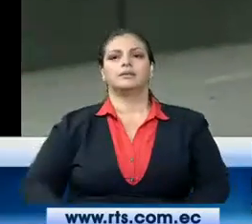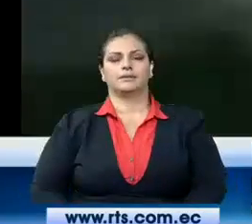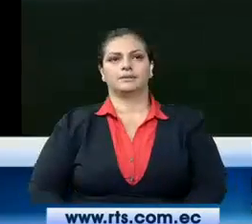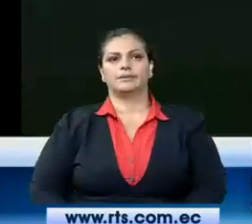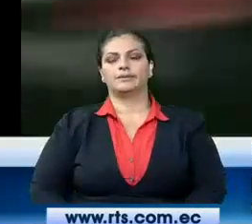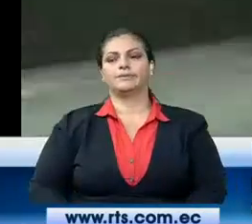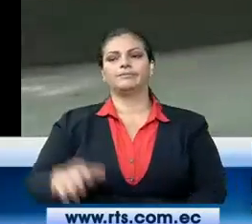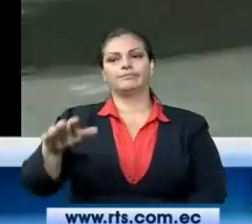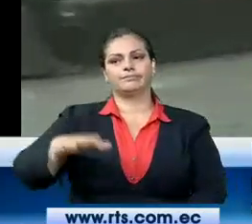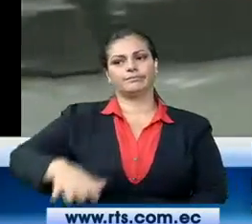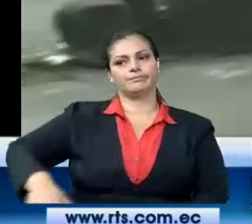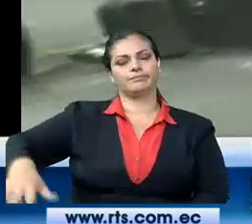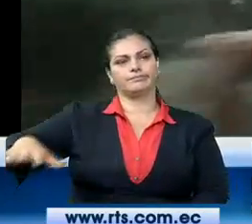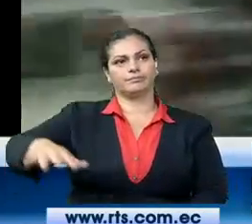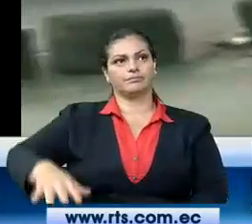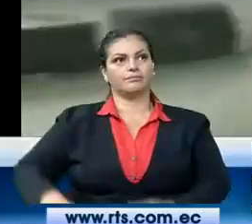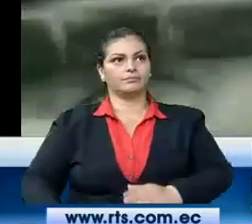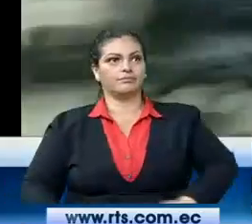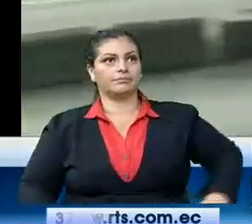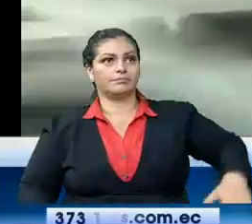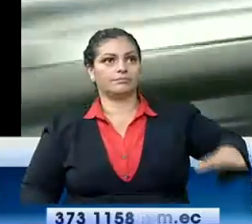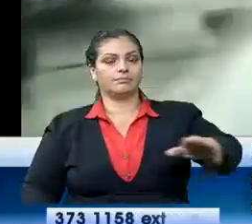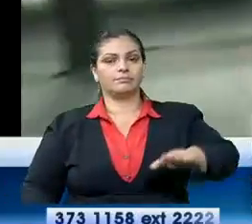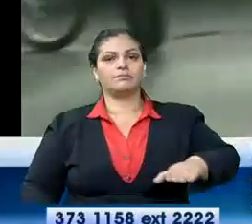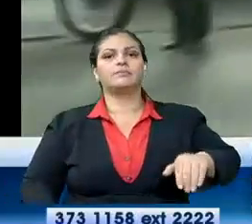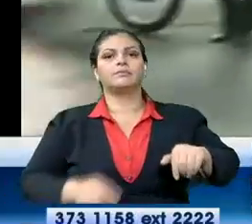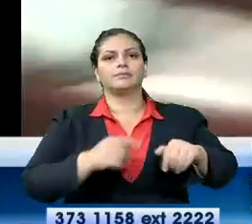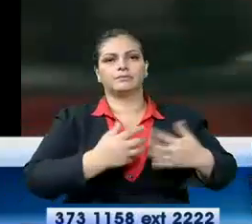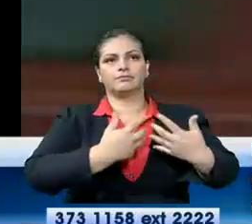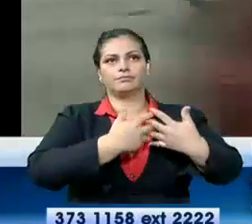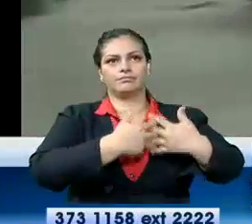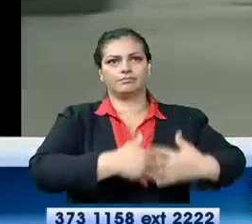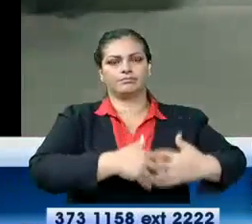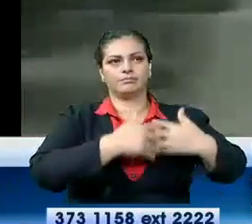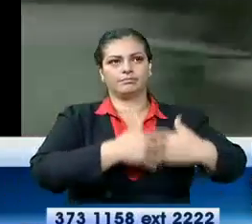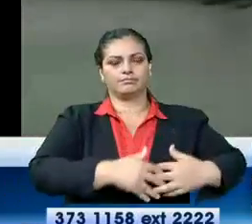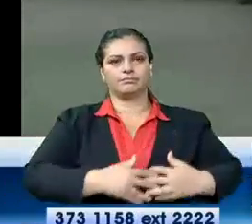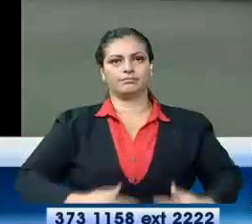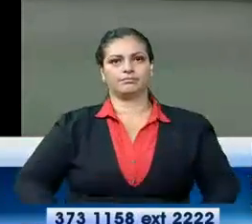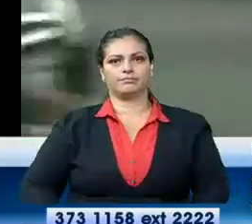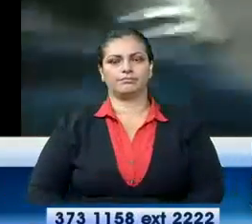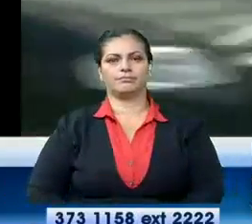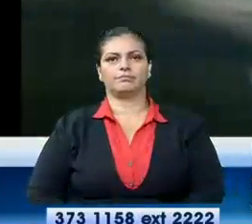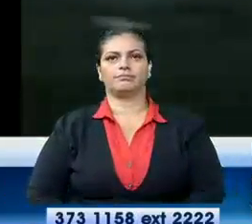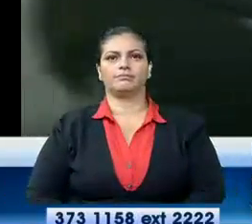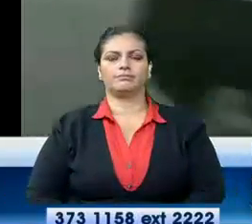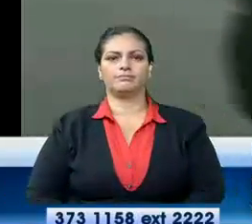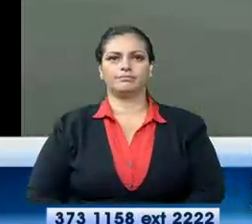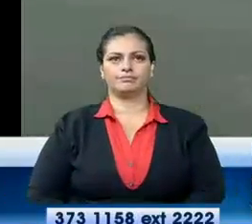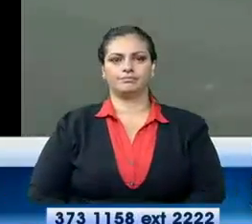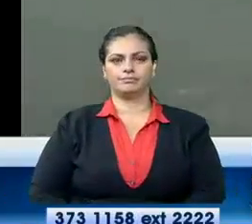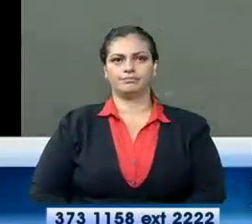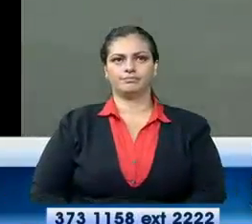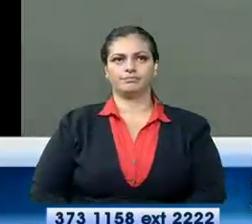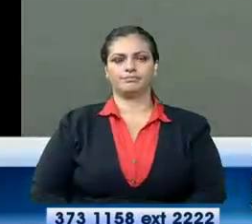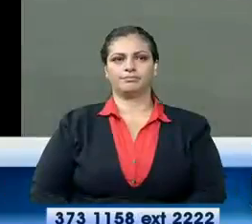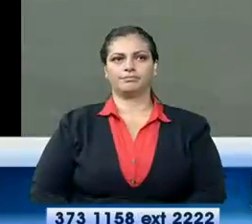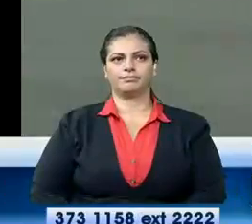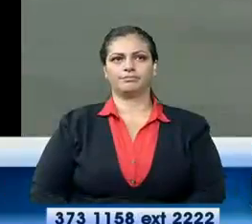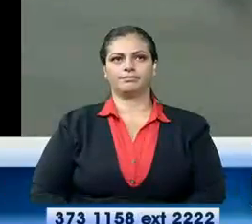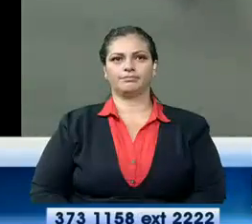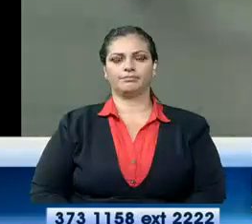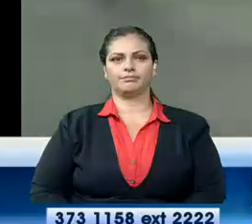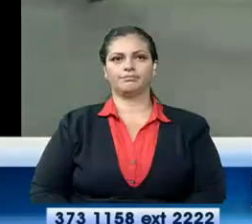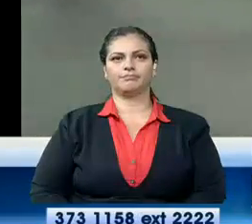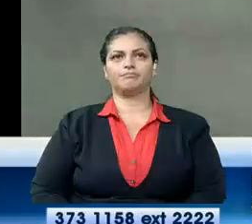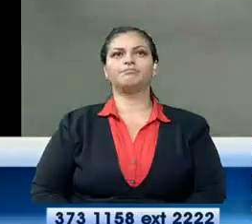escombros y los conductores podrán circular de una manera más segura. Querida Roselena, ustedes continúan